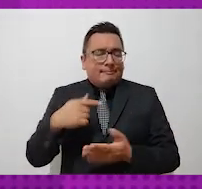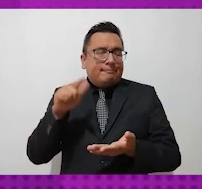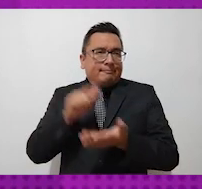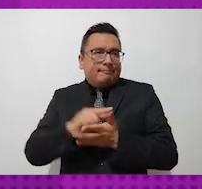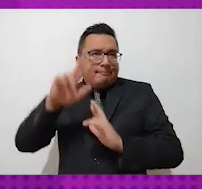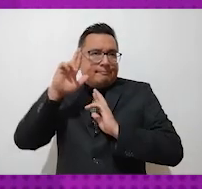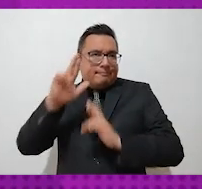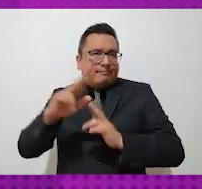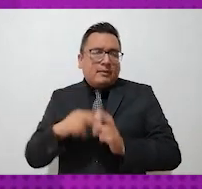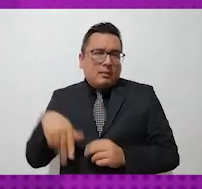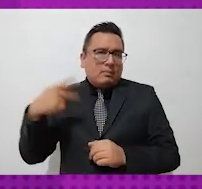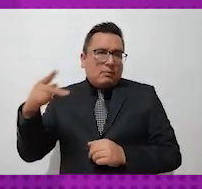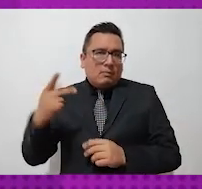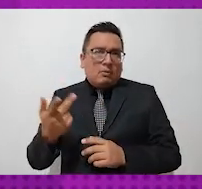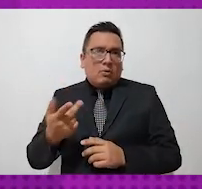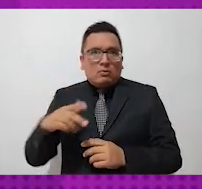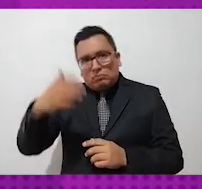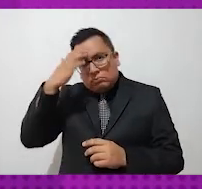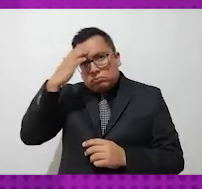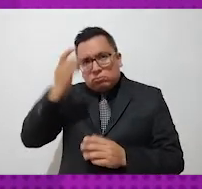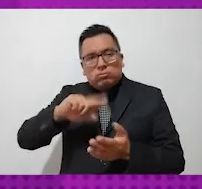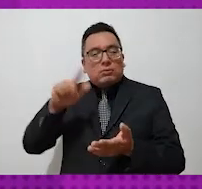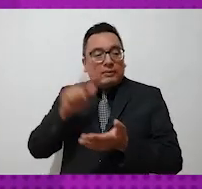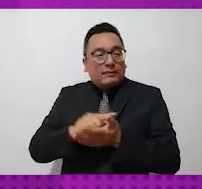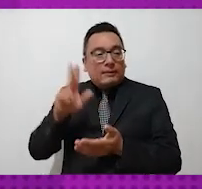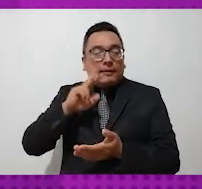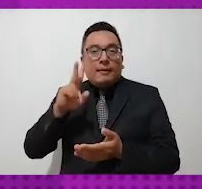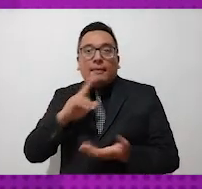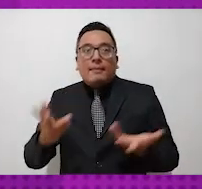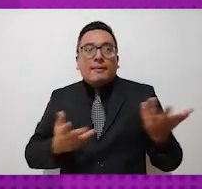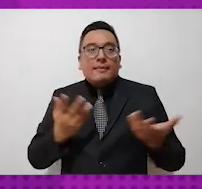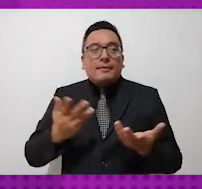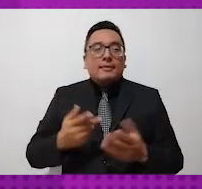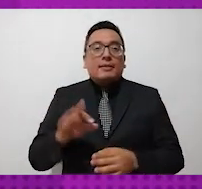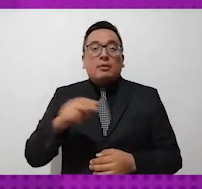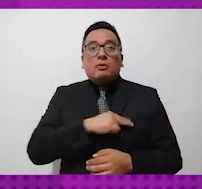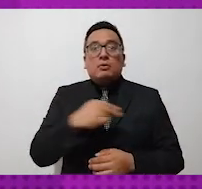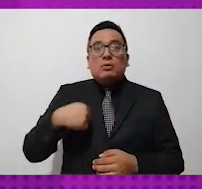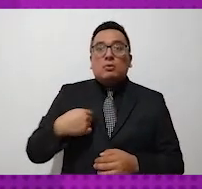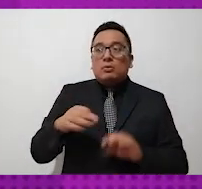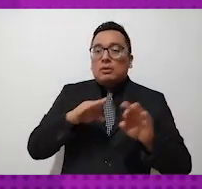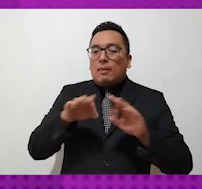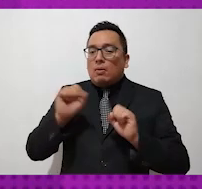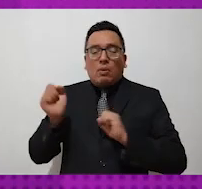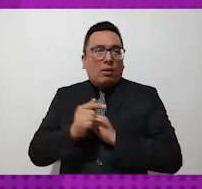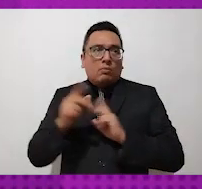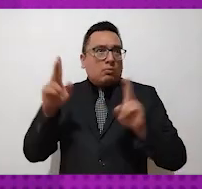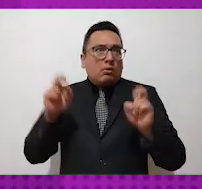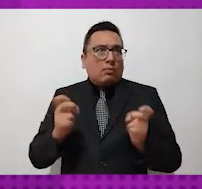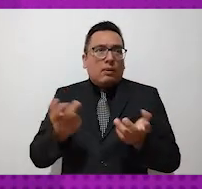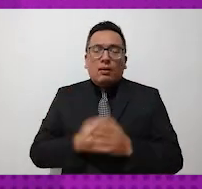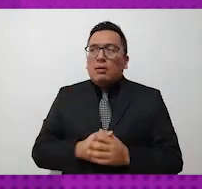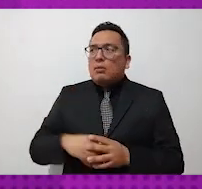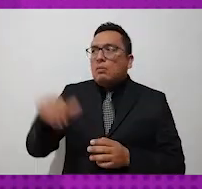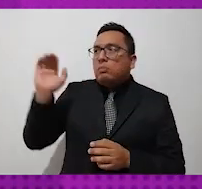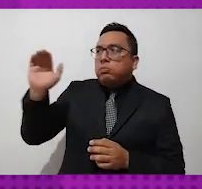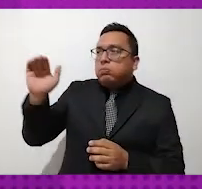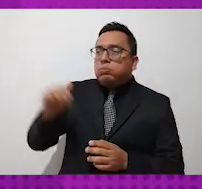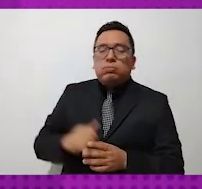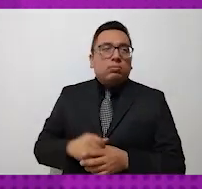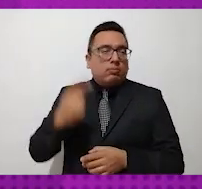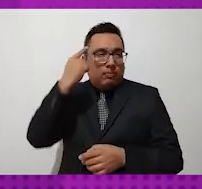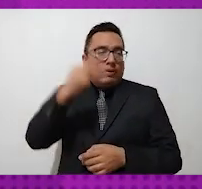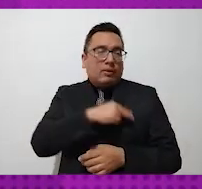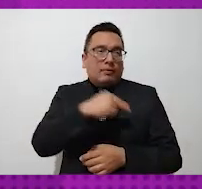lo que ustedes hacen en la Contraloría, de orientar al trabajador, al empleado, al funcionario, para poder